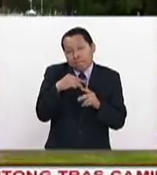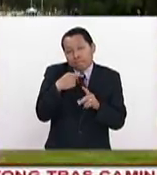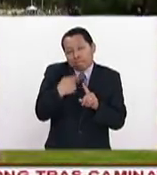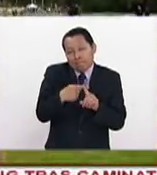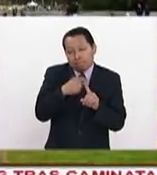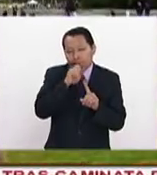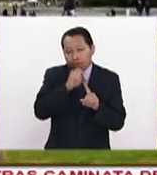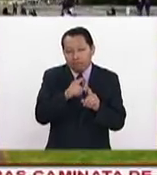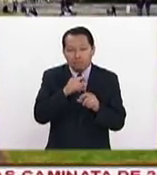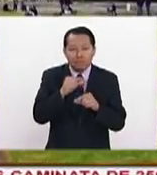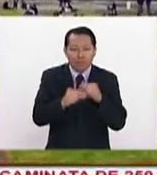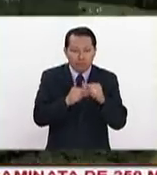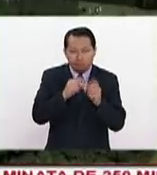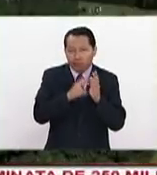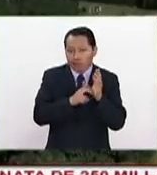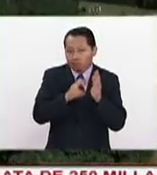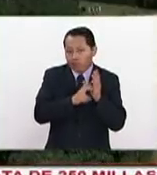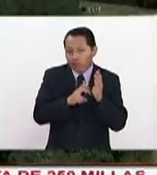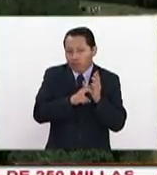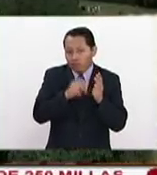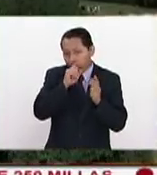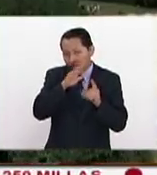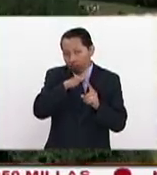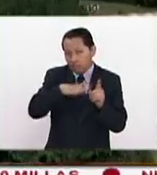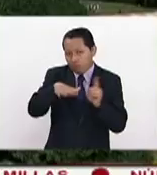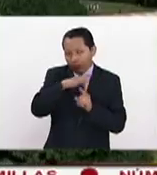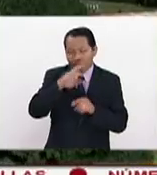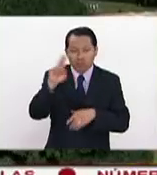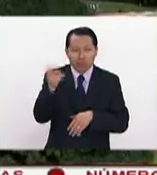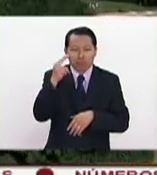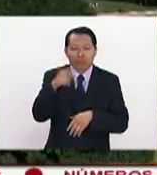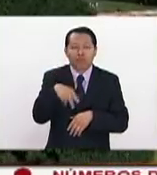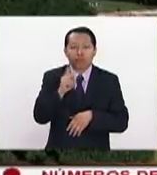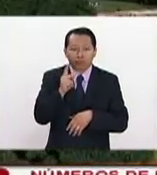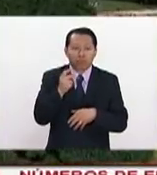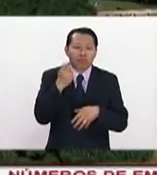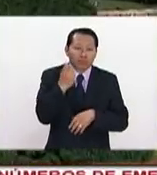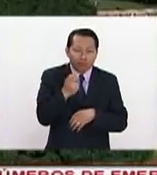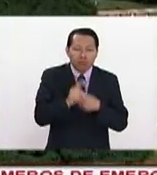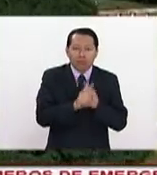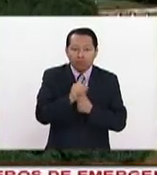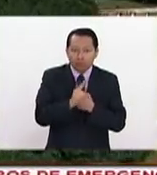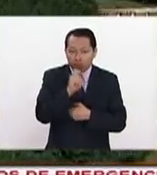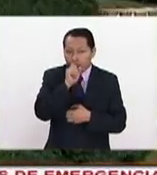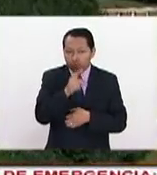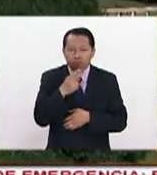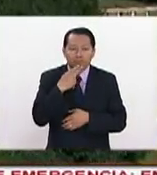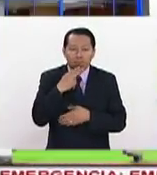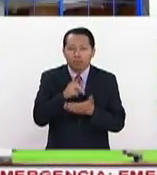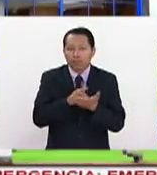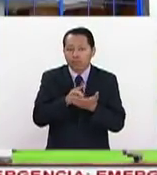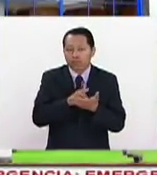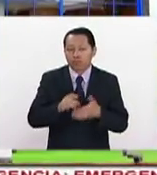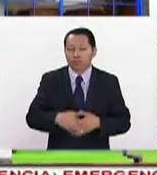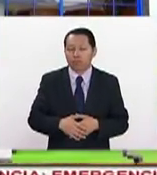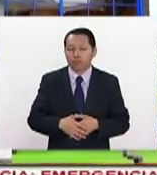para que las cosas se vayan rectificando, al menos en el ambiente universitario, respecto a este problema del consumo de drogas al menudeo. Claro, además creo